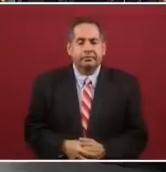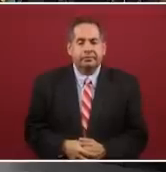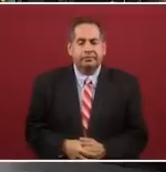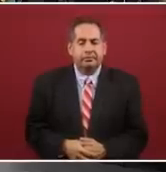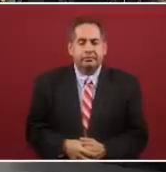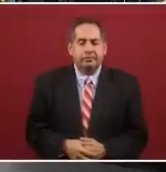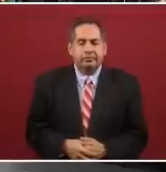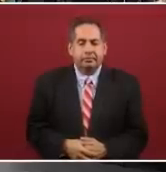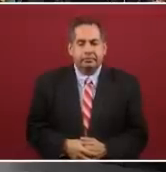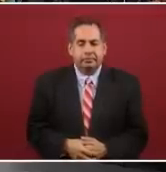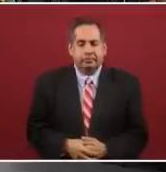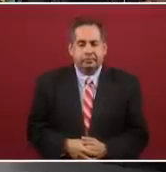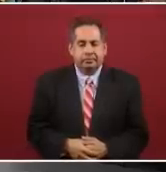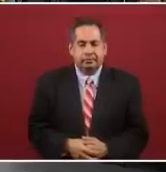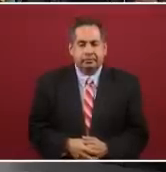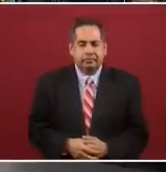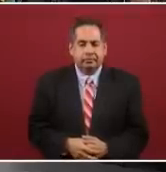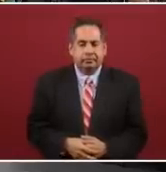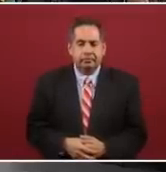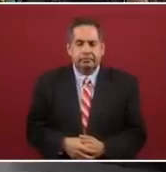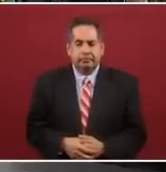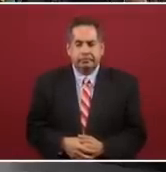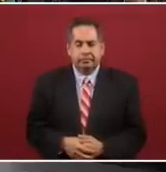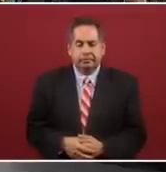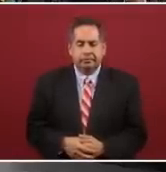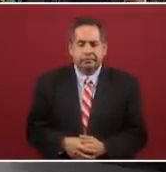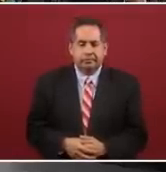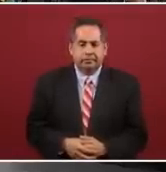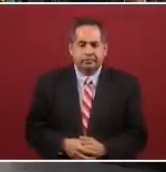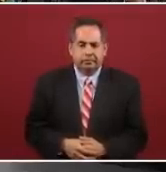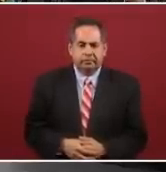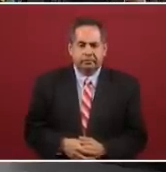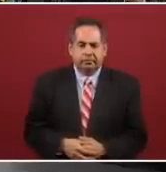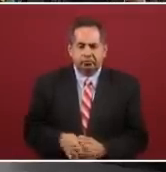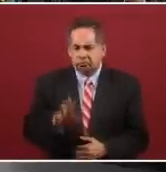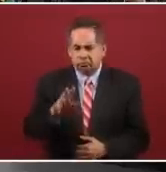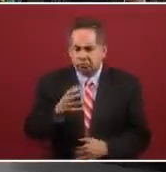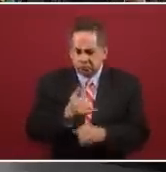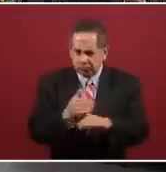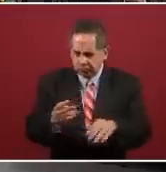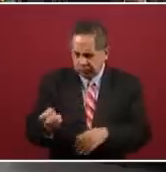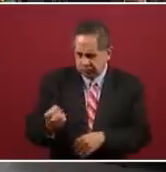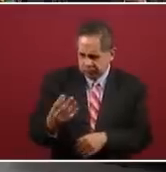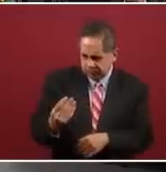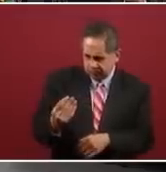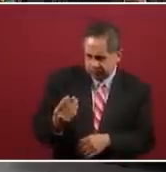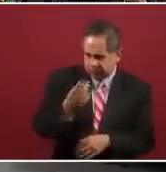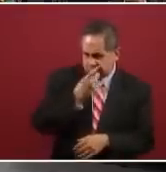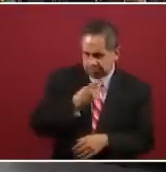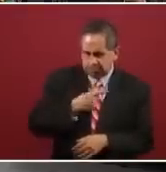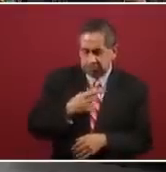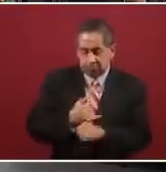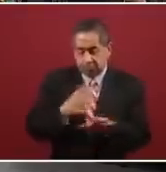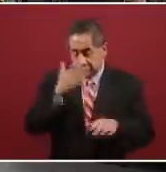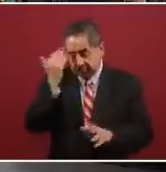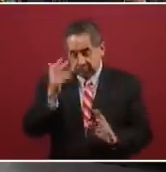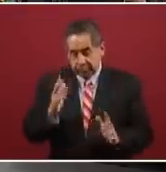2 millones de pesos para la organización de ustedes? ¿Usted está informado de eso, presidente? No, no tengo información. Puede ser